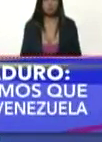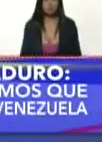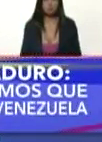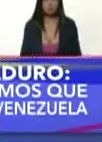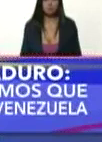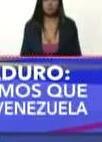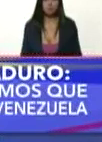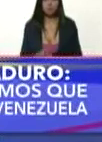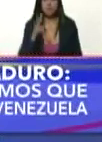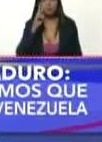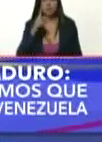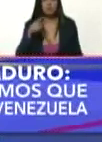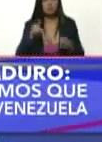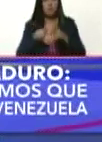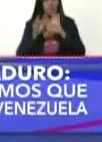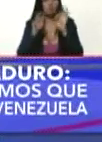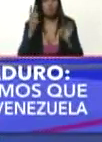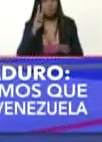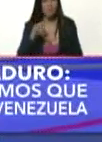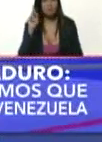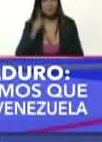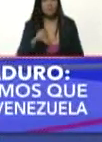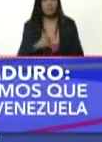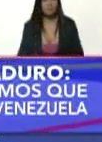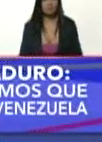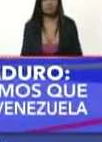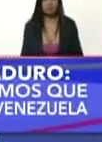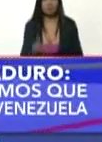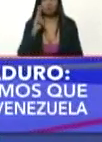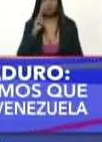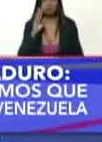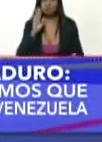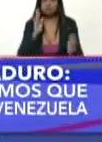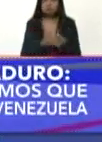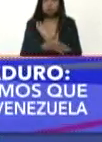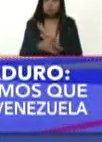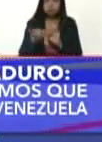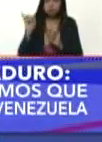Y ustedes tienen que verlo, la manera ruin,